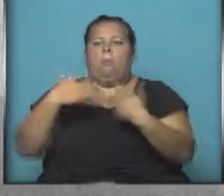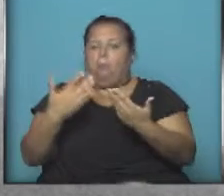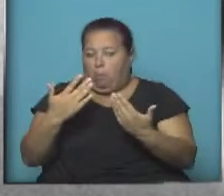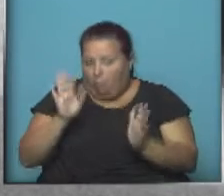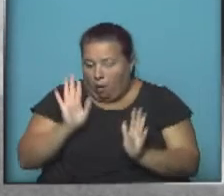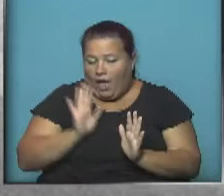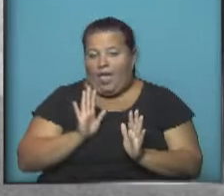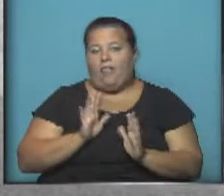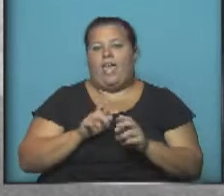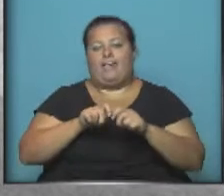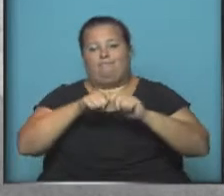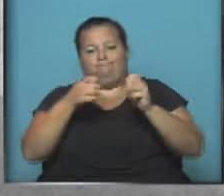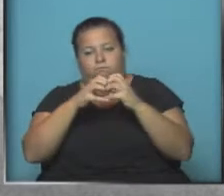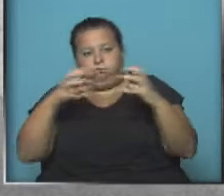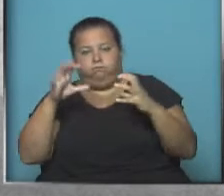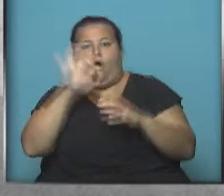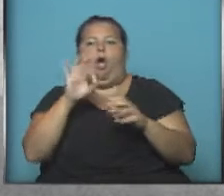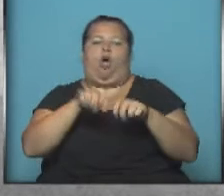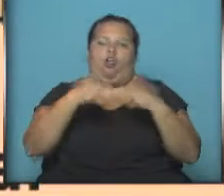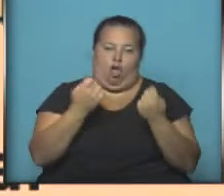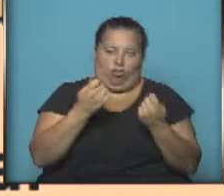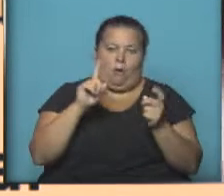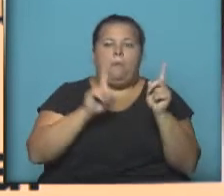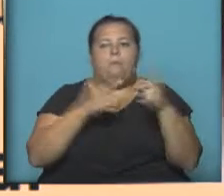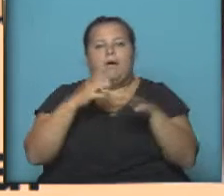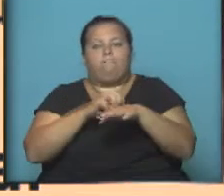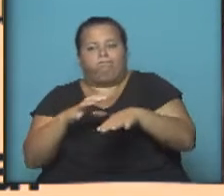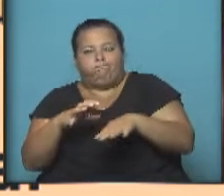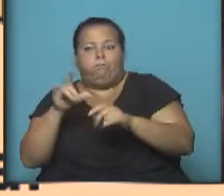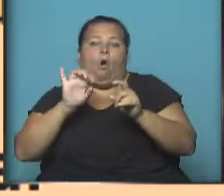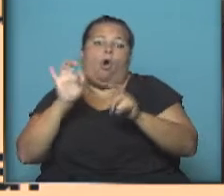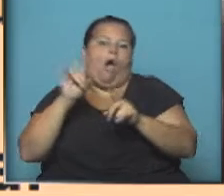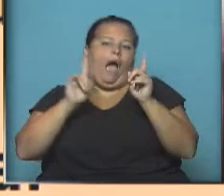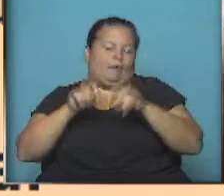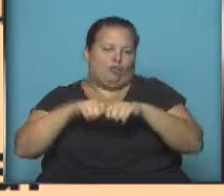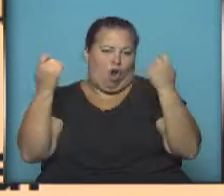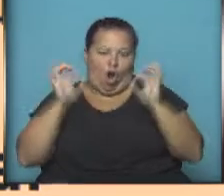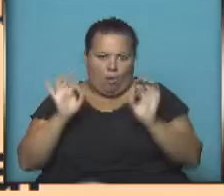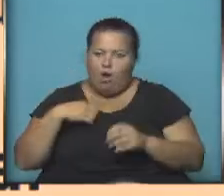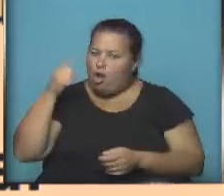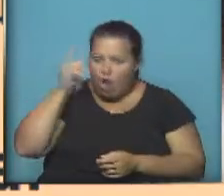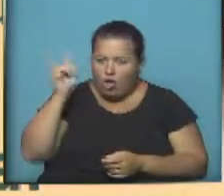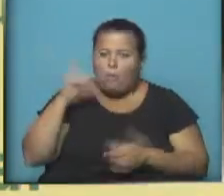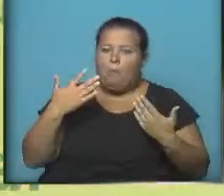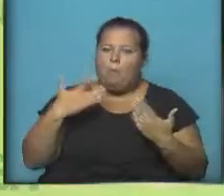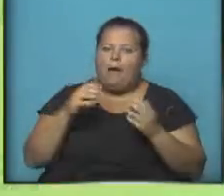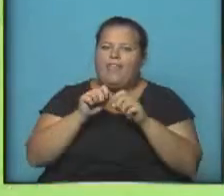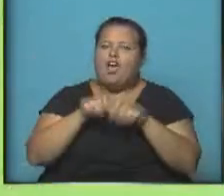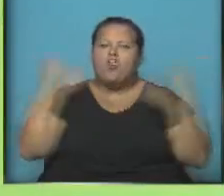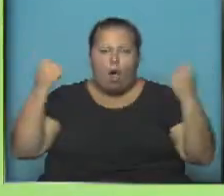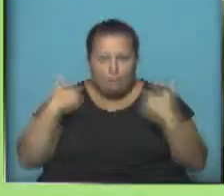o a distenderse o a romperse, a verse parcialmente y otras veces totalmente. No sabía que se podían llegar a